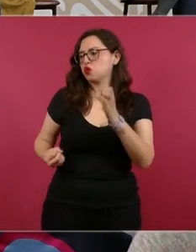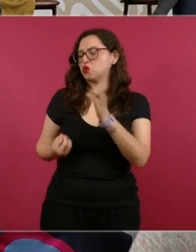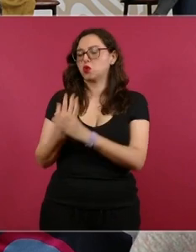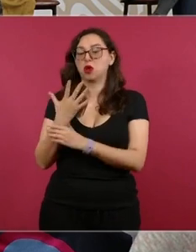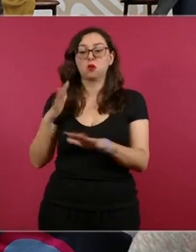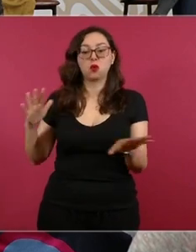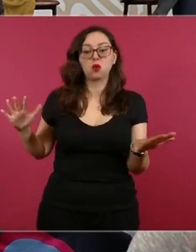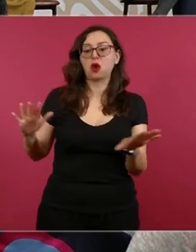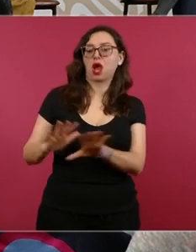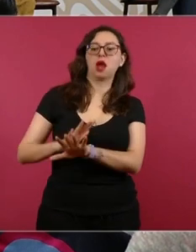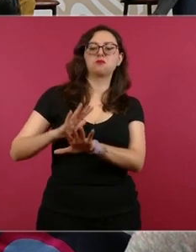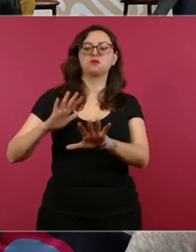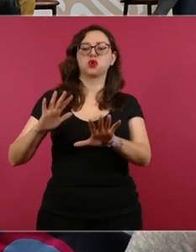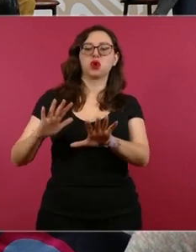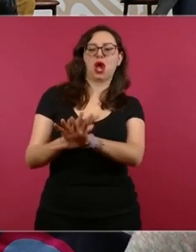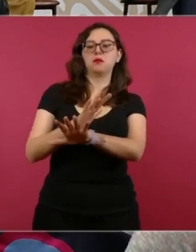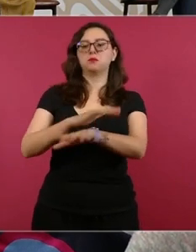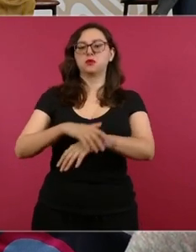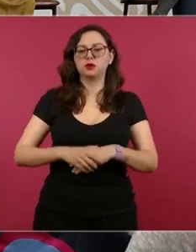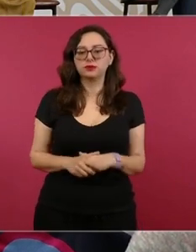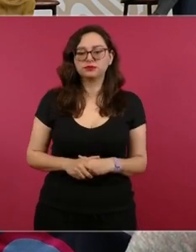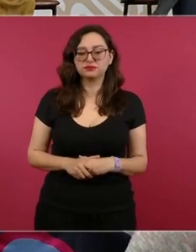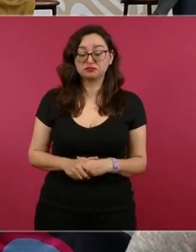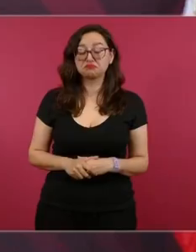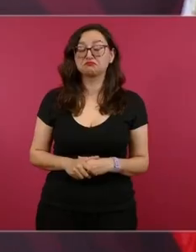voy a investigar